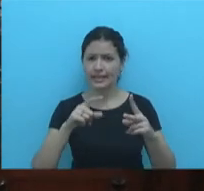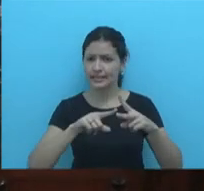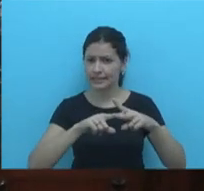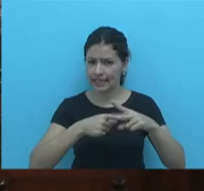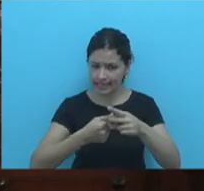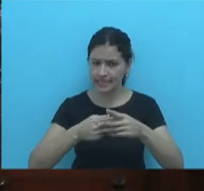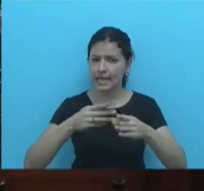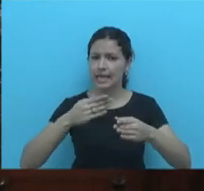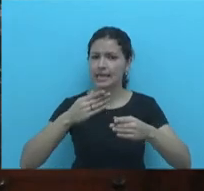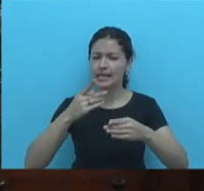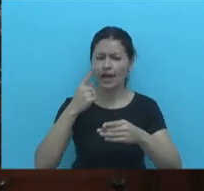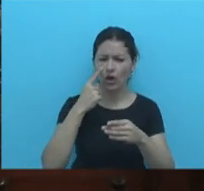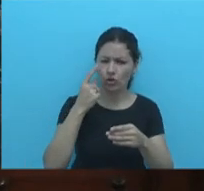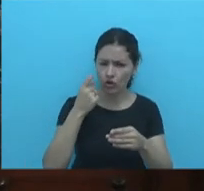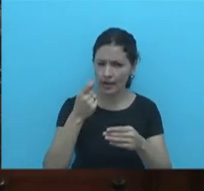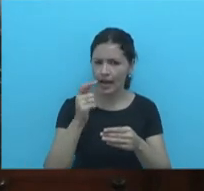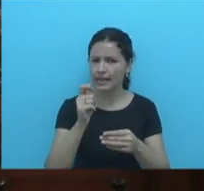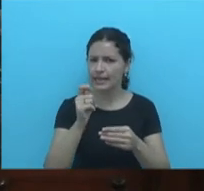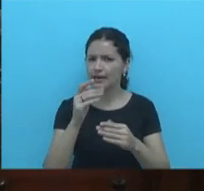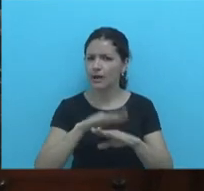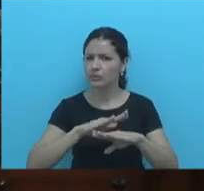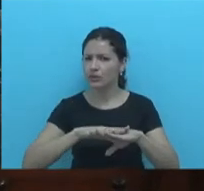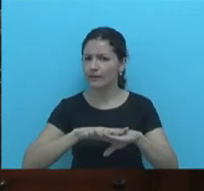vez que se lleven a cabo.